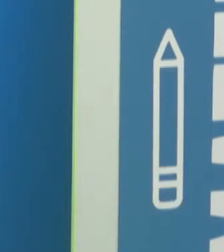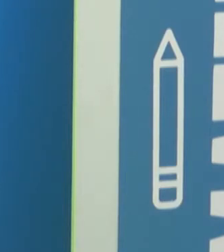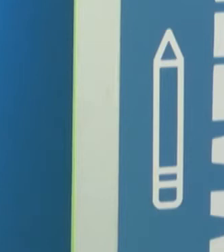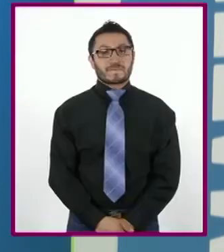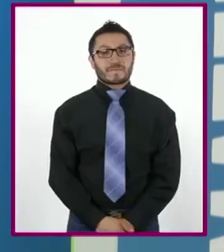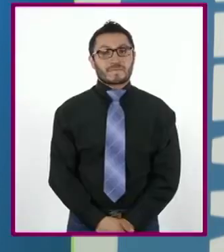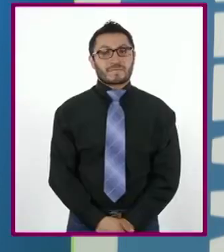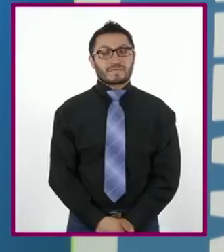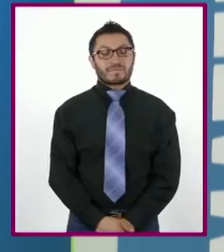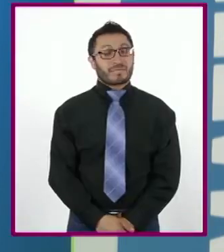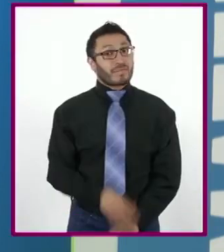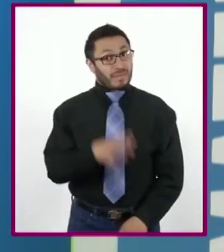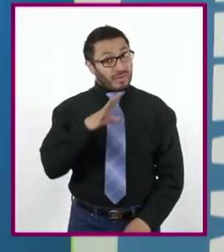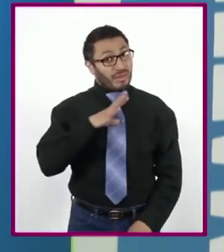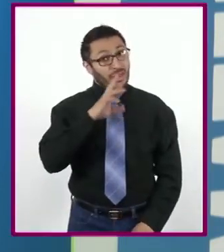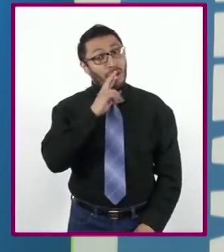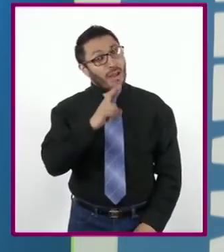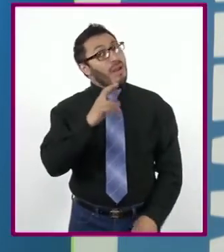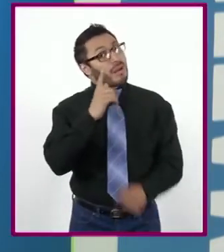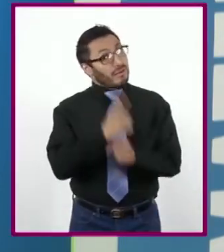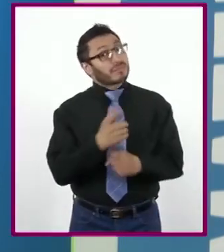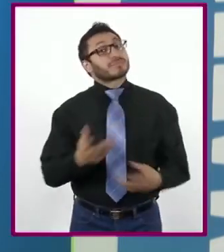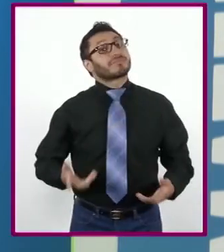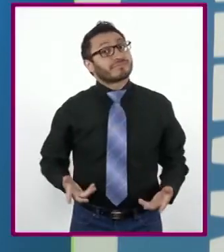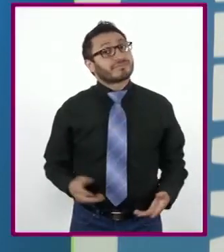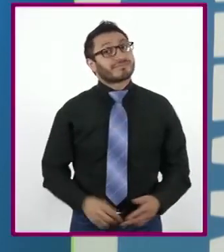¿Ya tienes la respuesta?